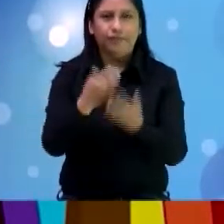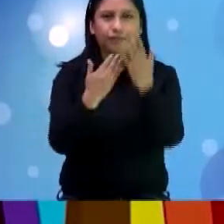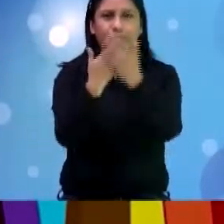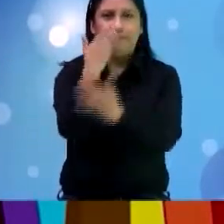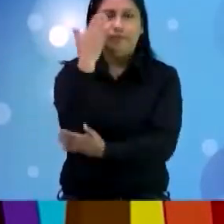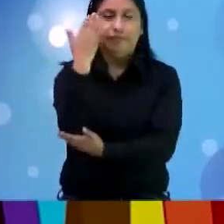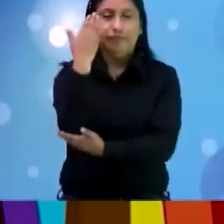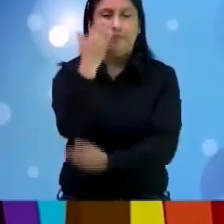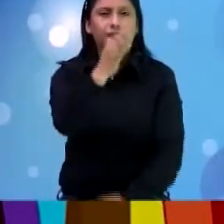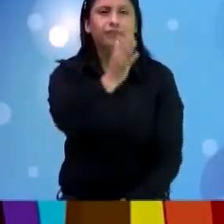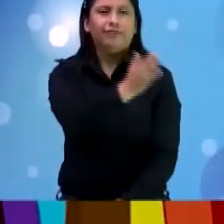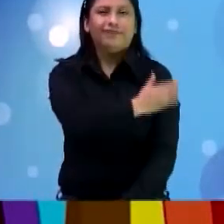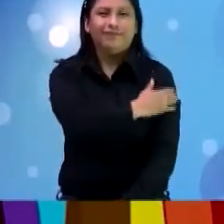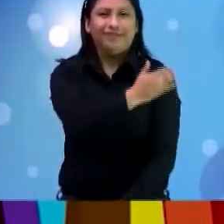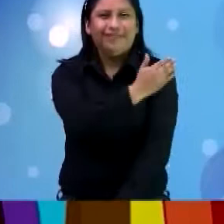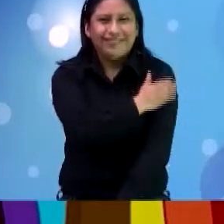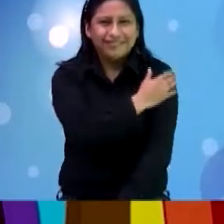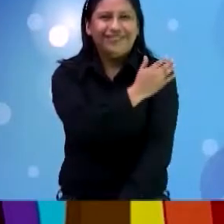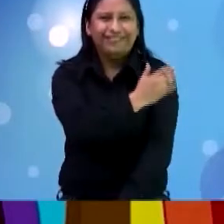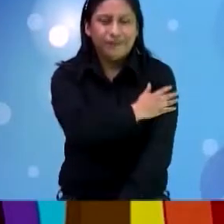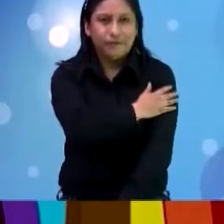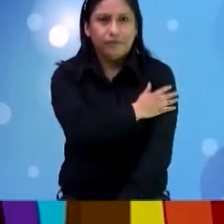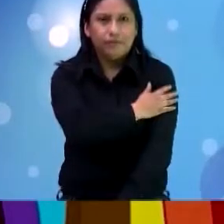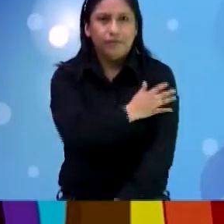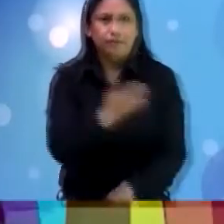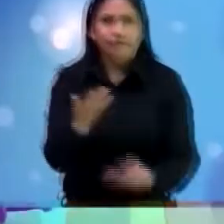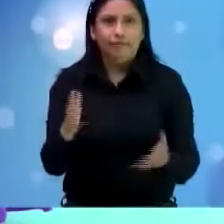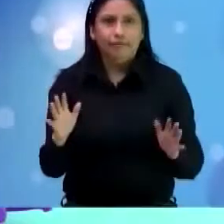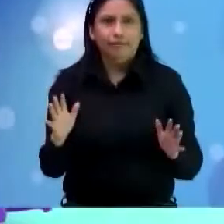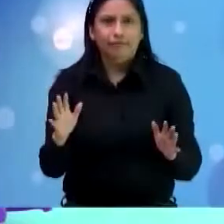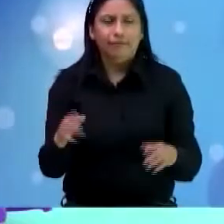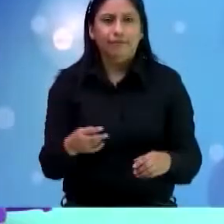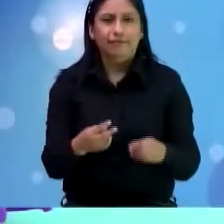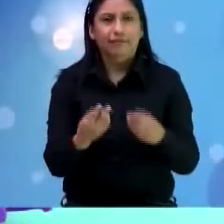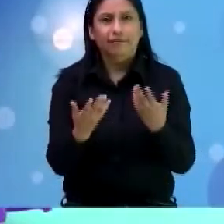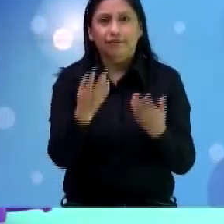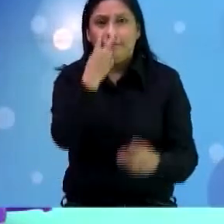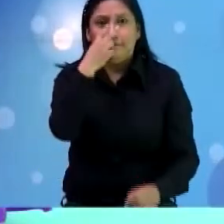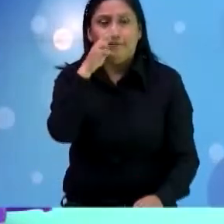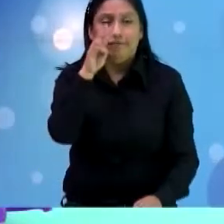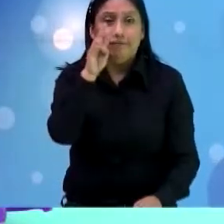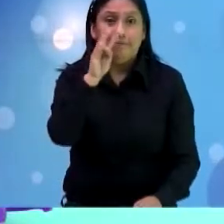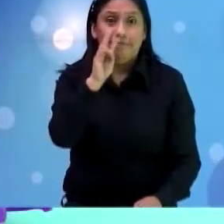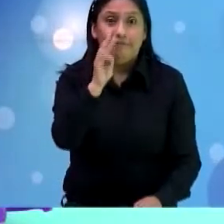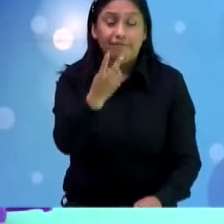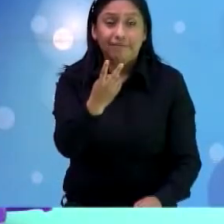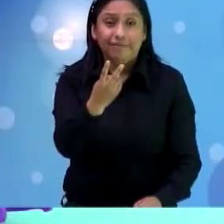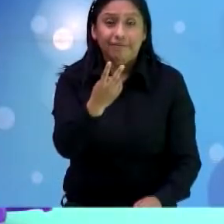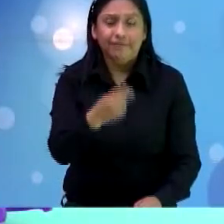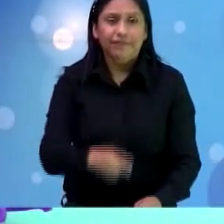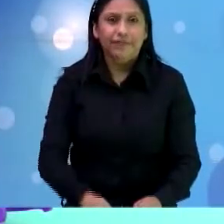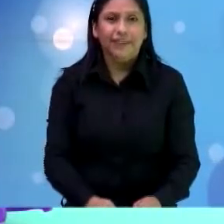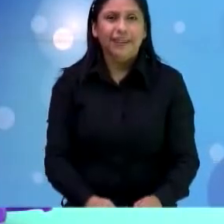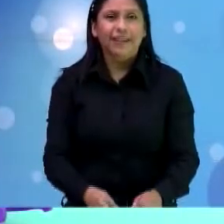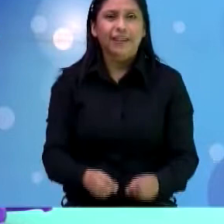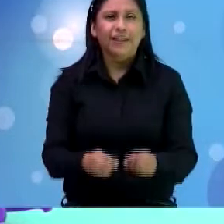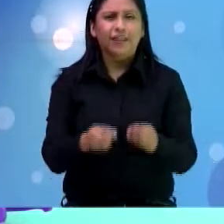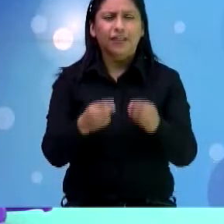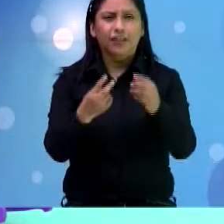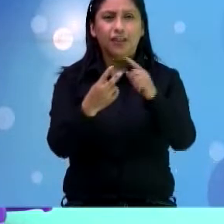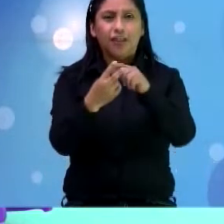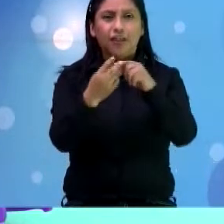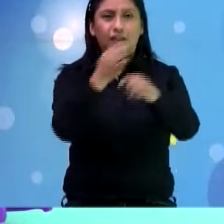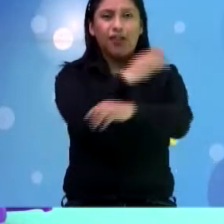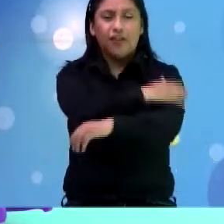una mano nos saludamos, pero con una no nos ven. Con las